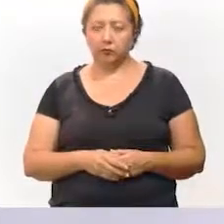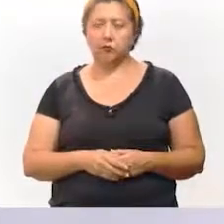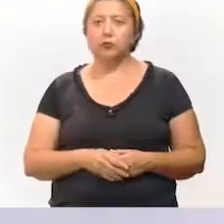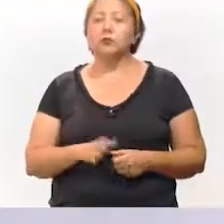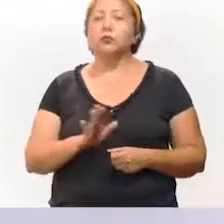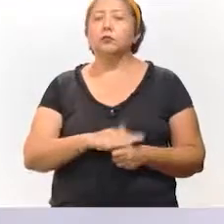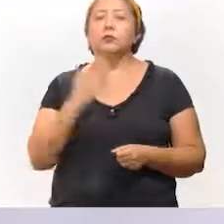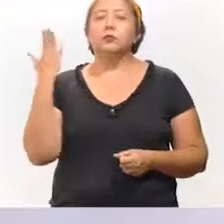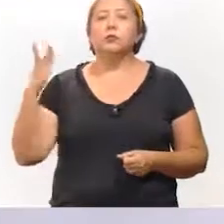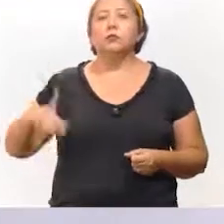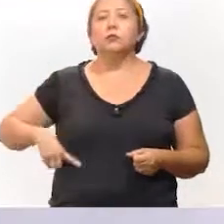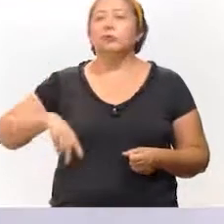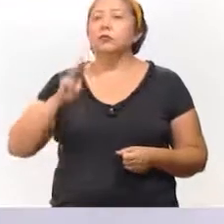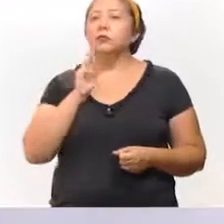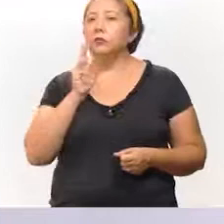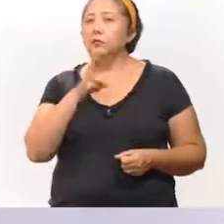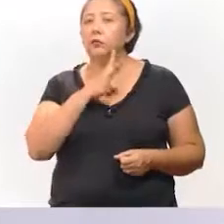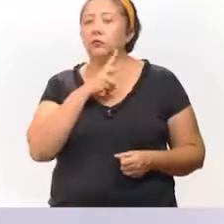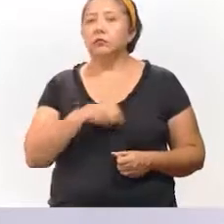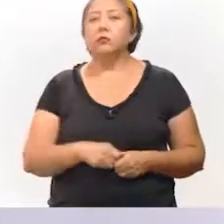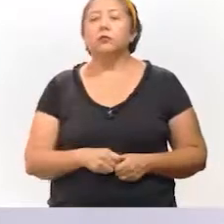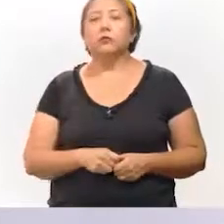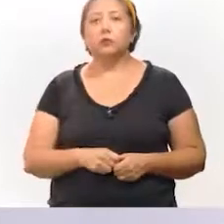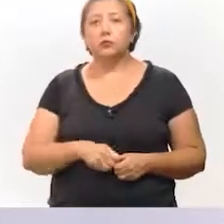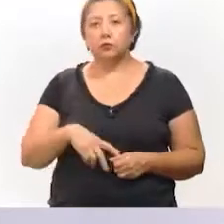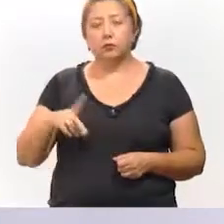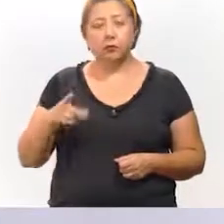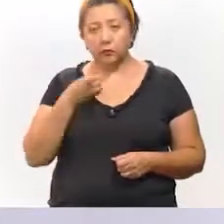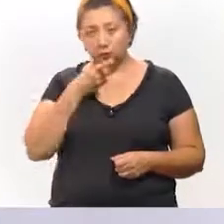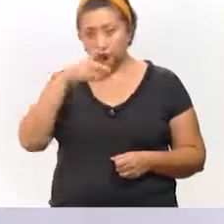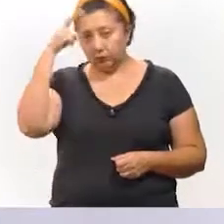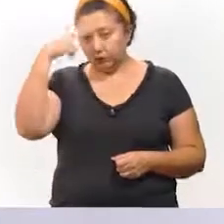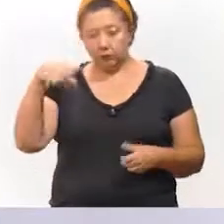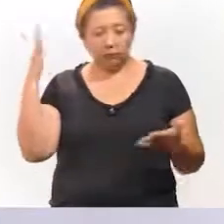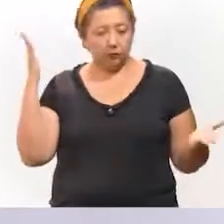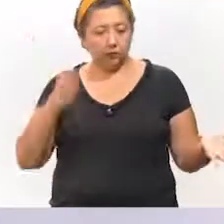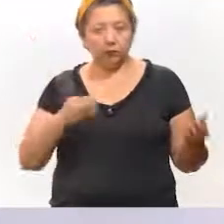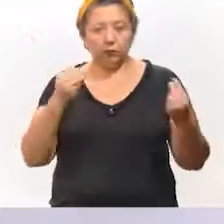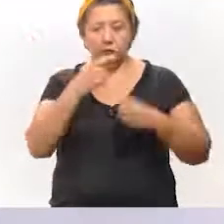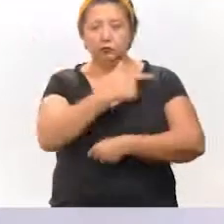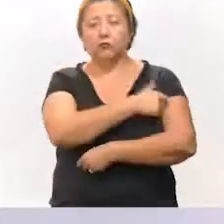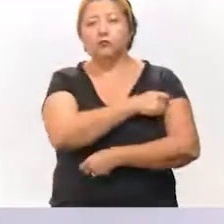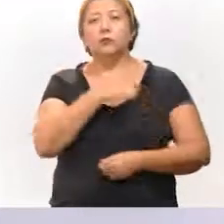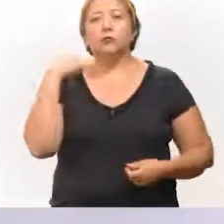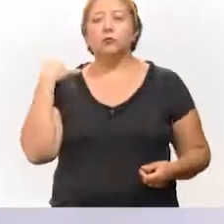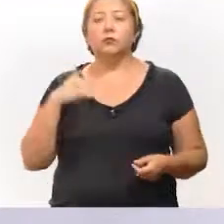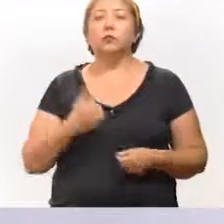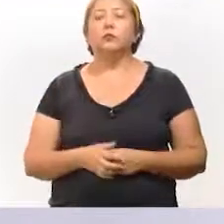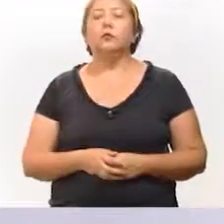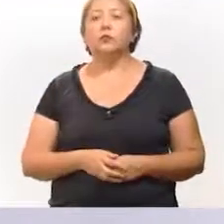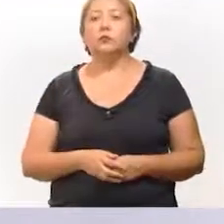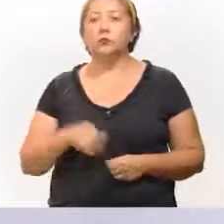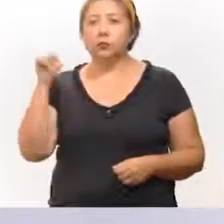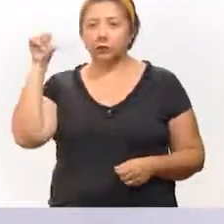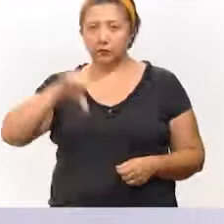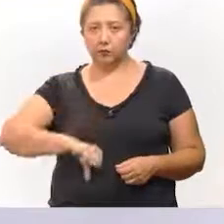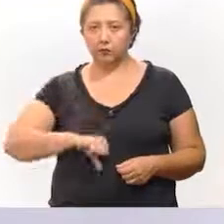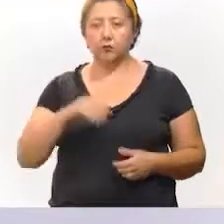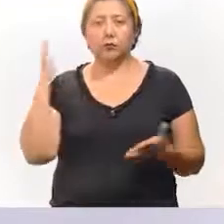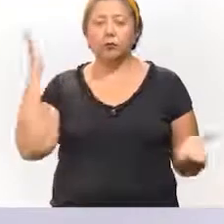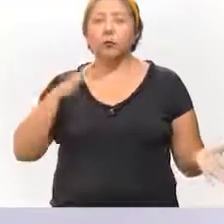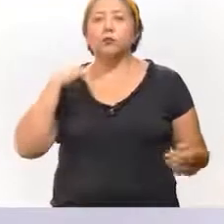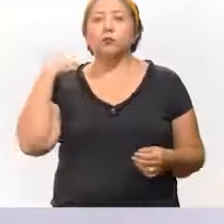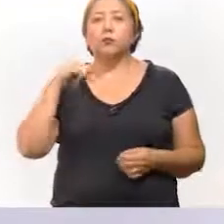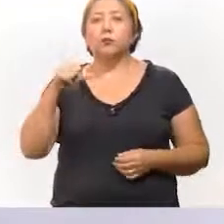Por gestiones del gobernador Mauricio Vila Dosal, la Federación ha enviado miles de vacunas contra el coronavirus a Yucatán. Hoy llegaron